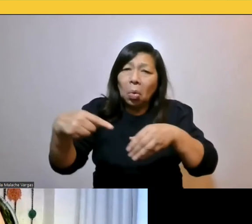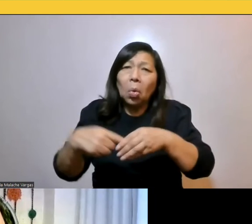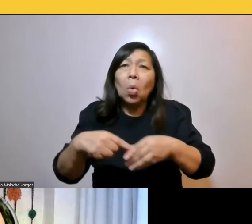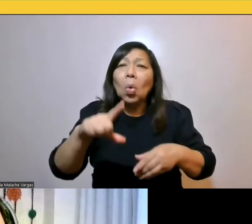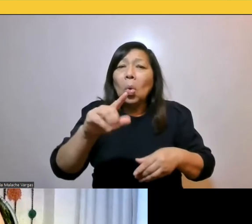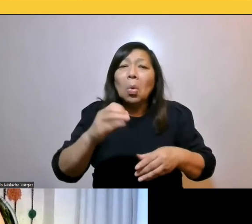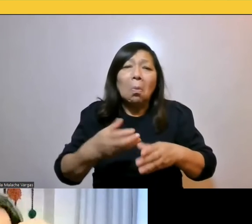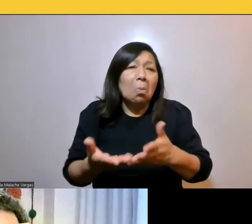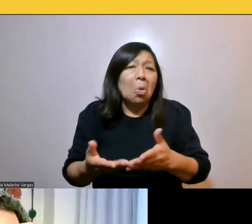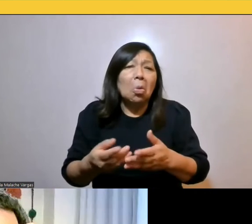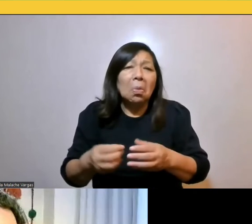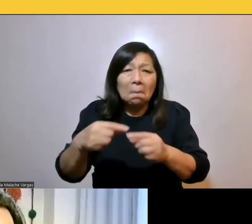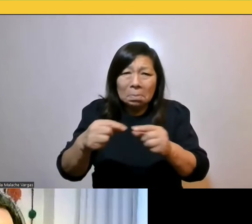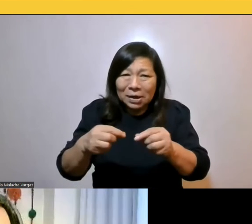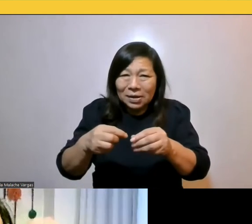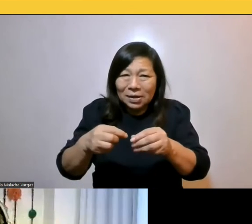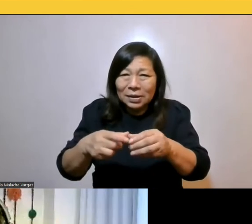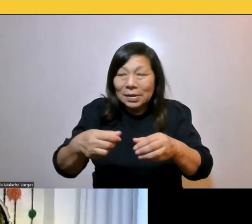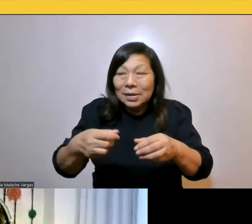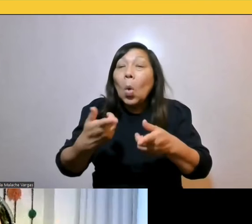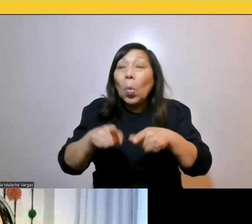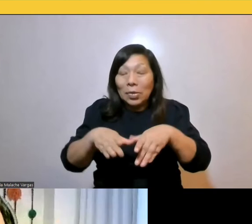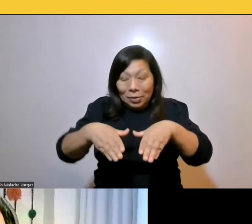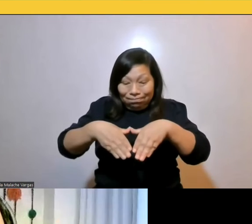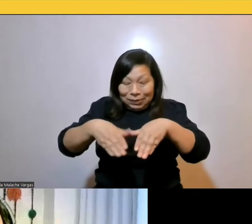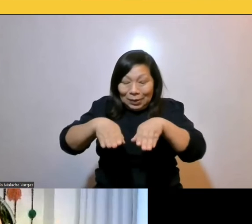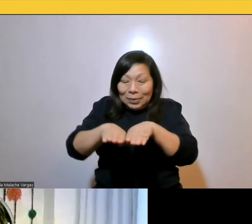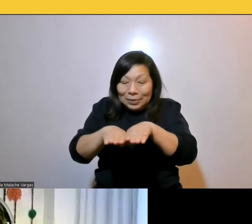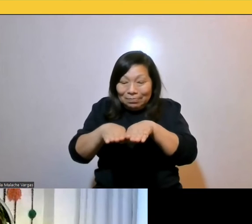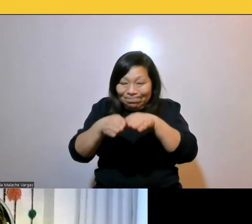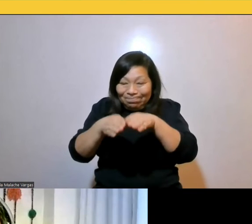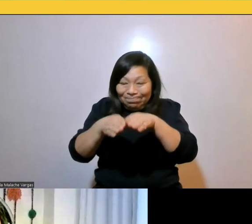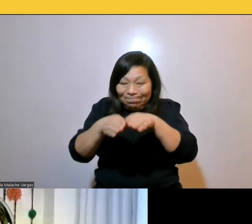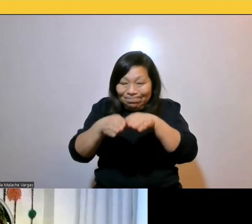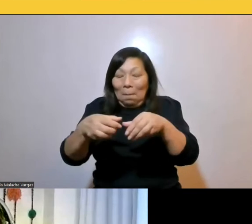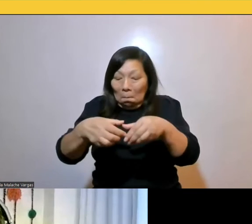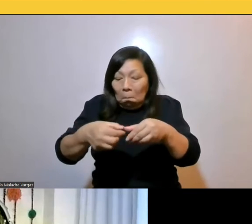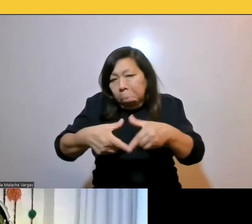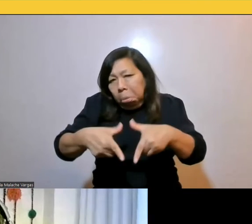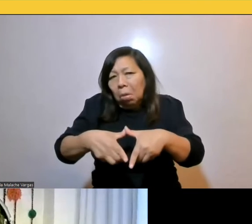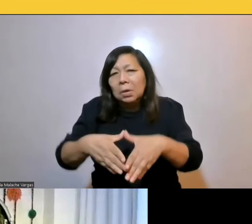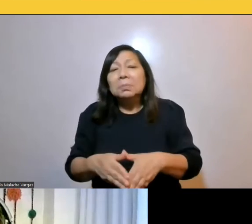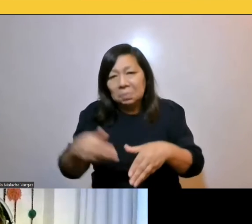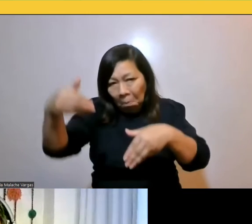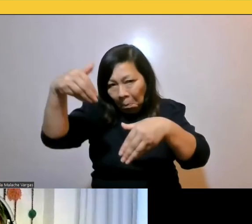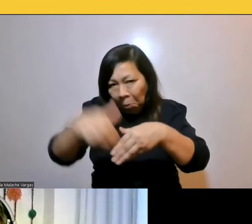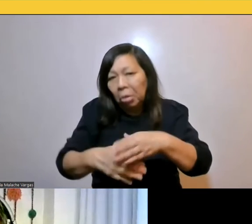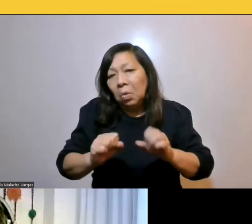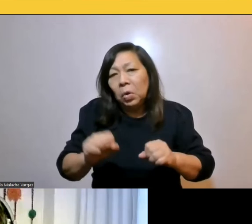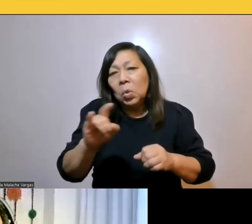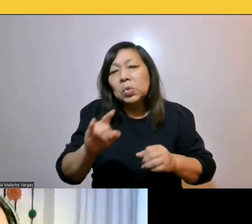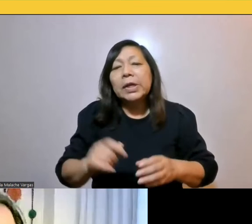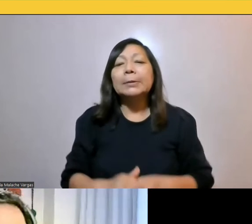con la mano no dominante separar los labios para que ingrese la copa, ¿no? Sin lastimarte o